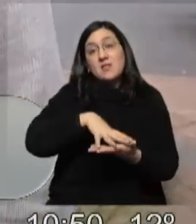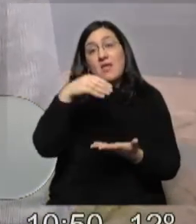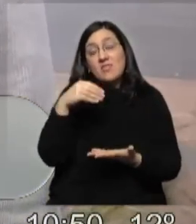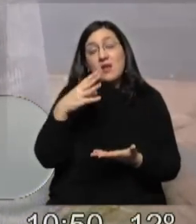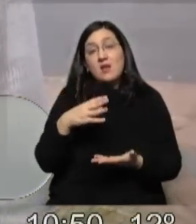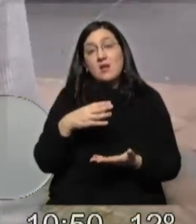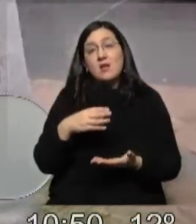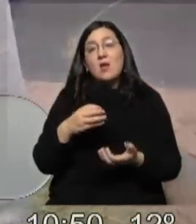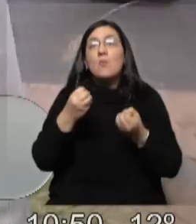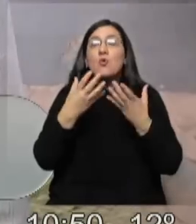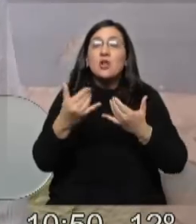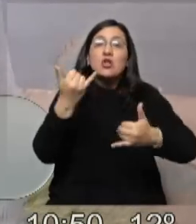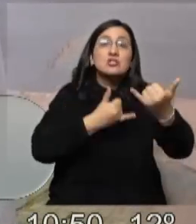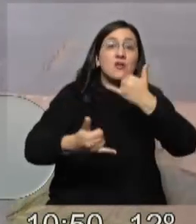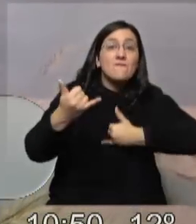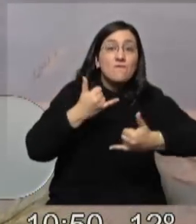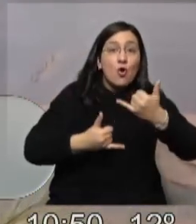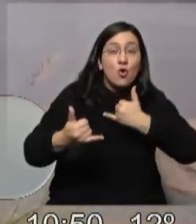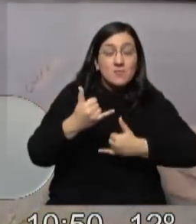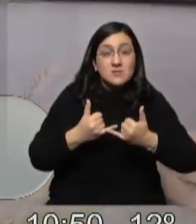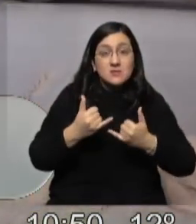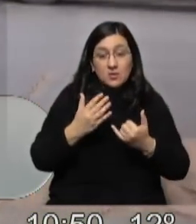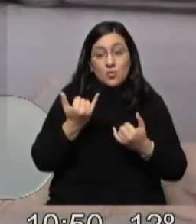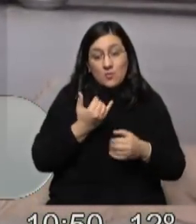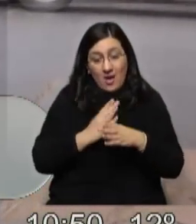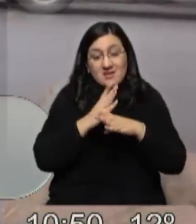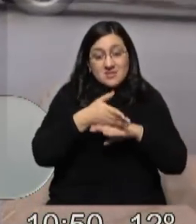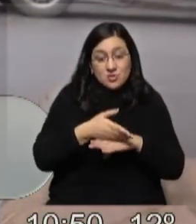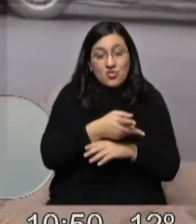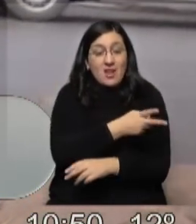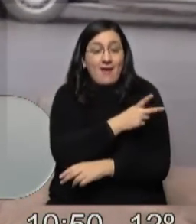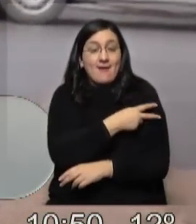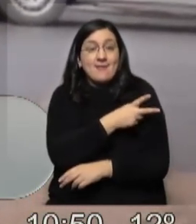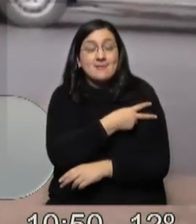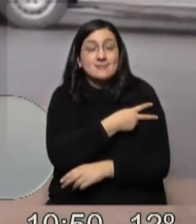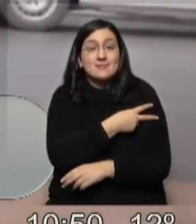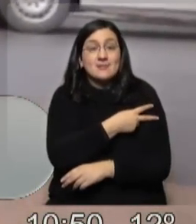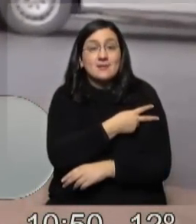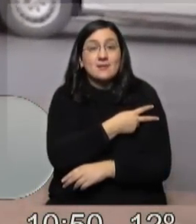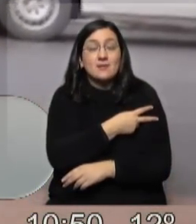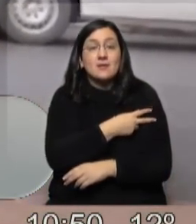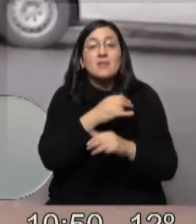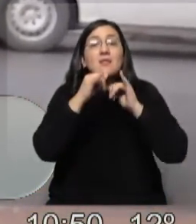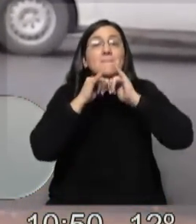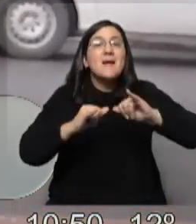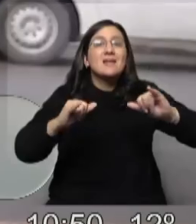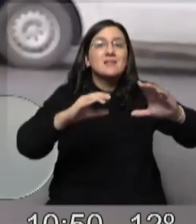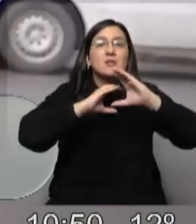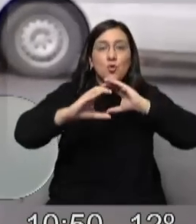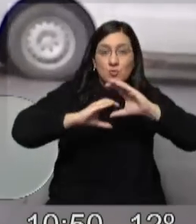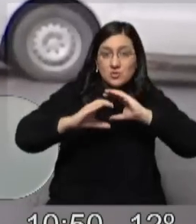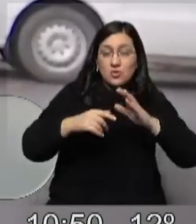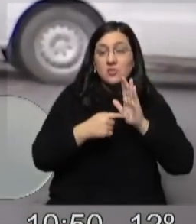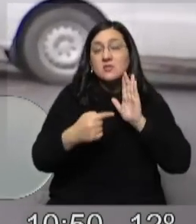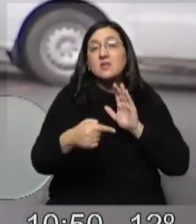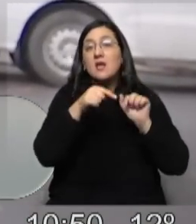Gurméndez, porque los informes que nosotros tuvimos acceso de la gerencia, sobre todo la gerencia, digamos, de marketing y comunicación, dice,